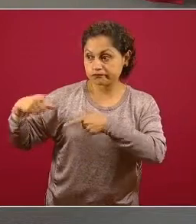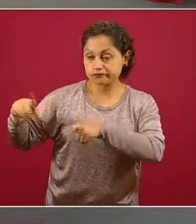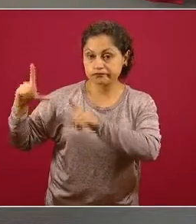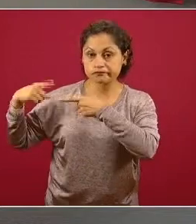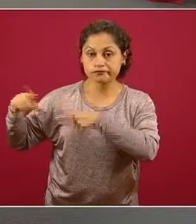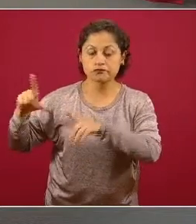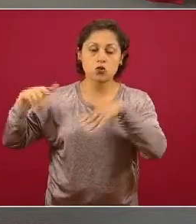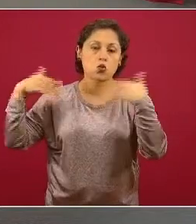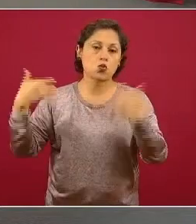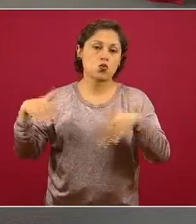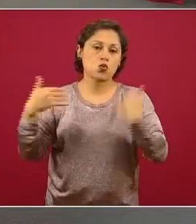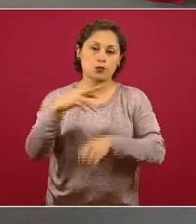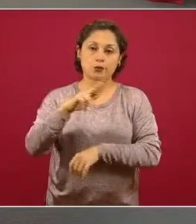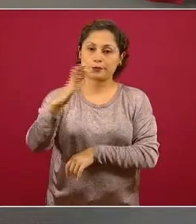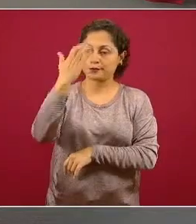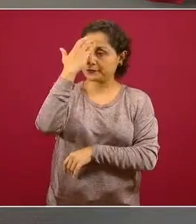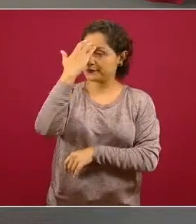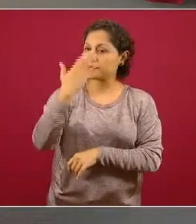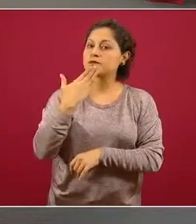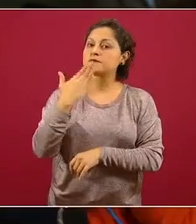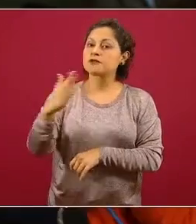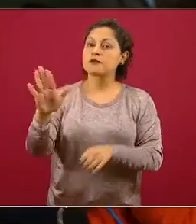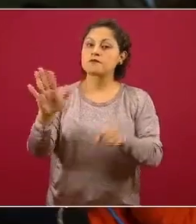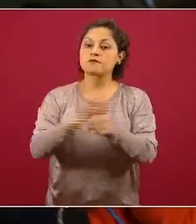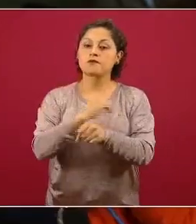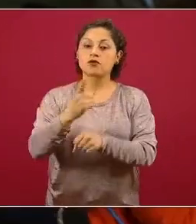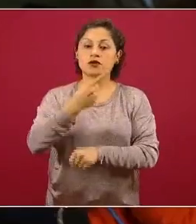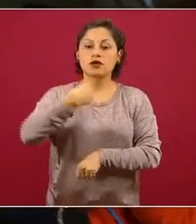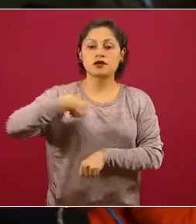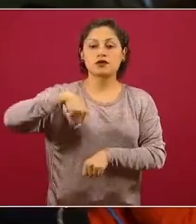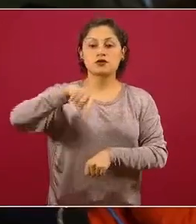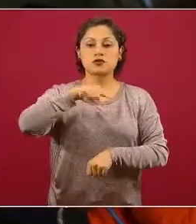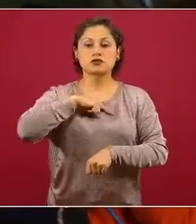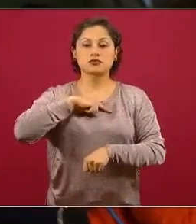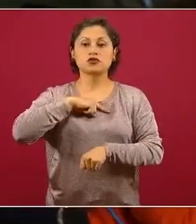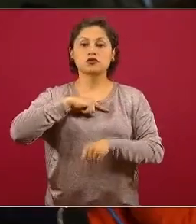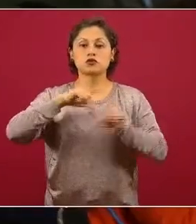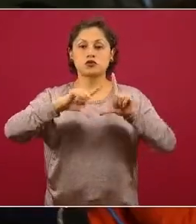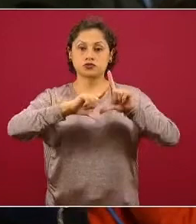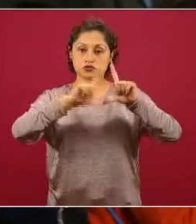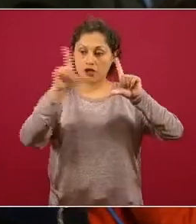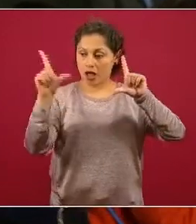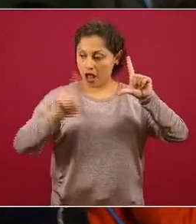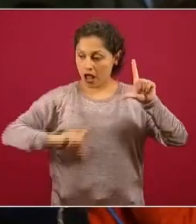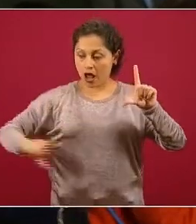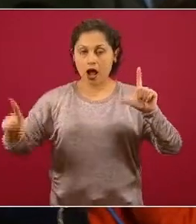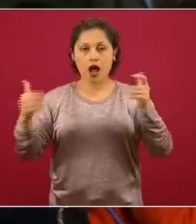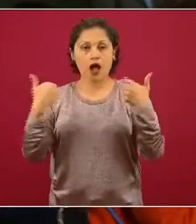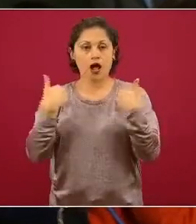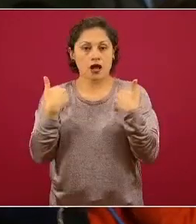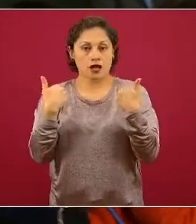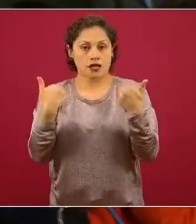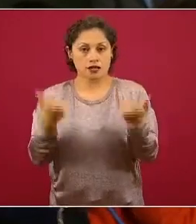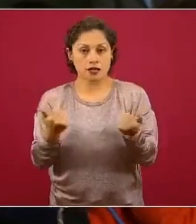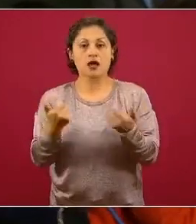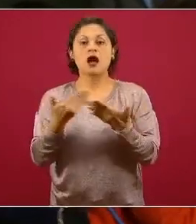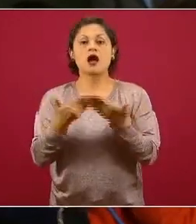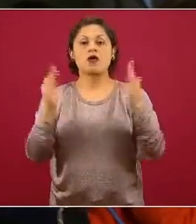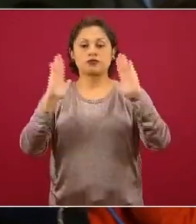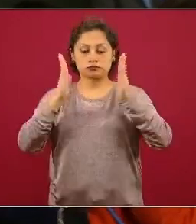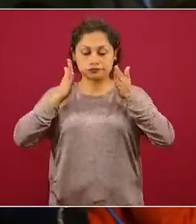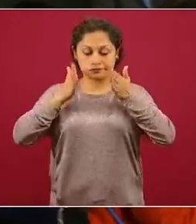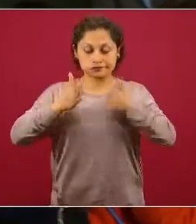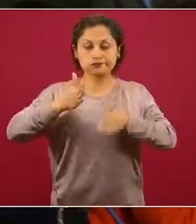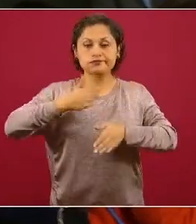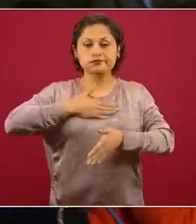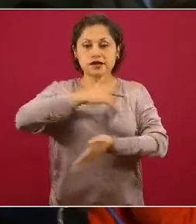si tenemos una visión global, podemos actuar localmente. Sí, es muy importante que tengamos